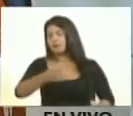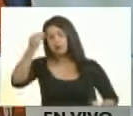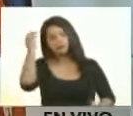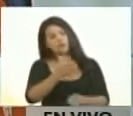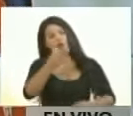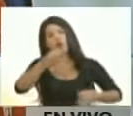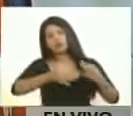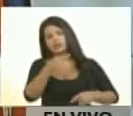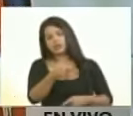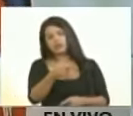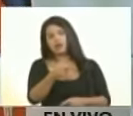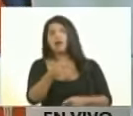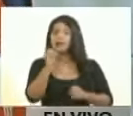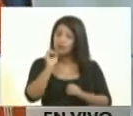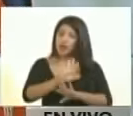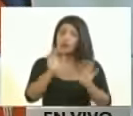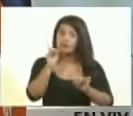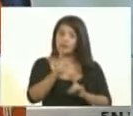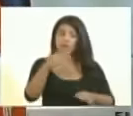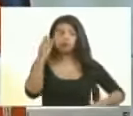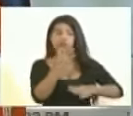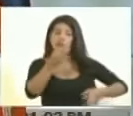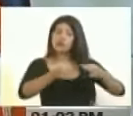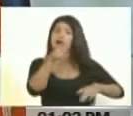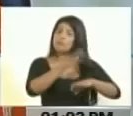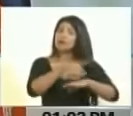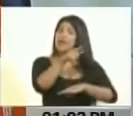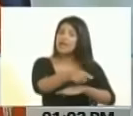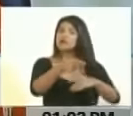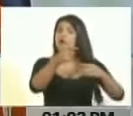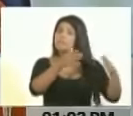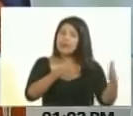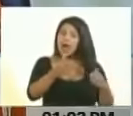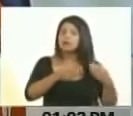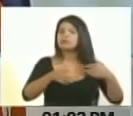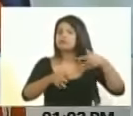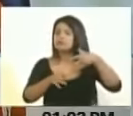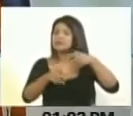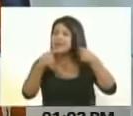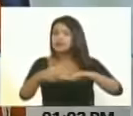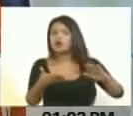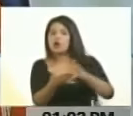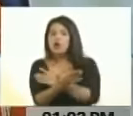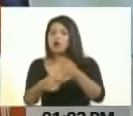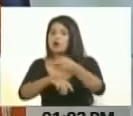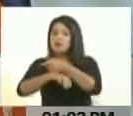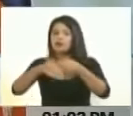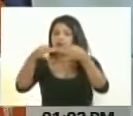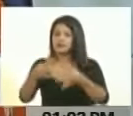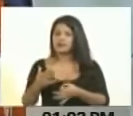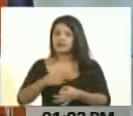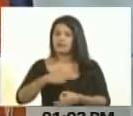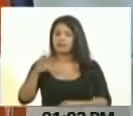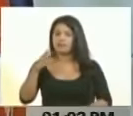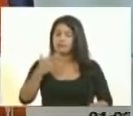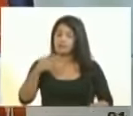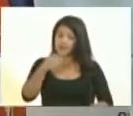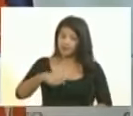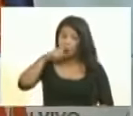que también corresponde porque son acciones criminales para derrocar un gobierno legítimo y constitucional,